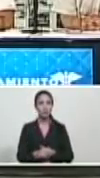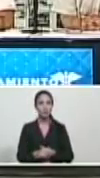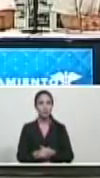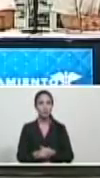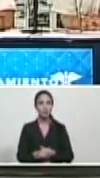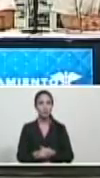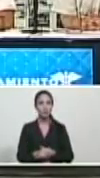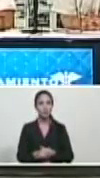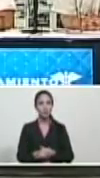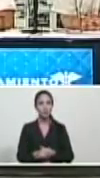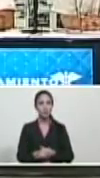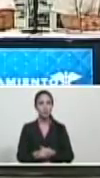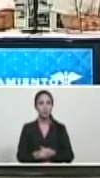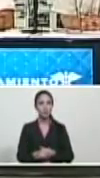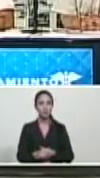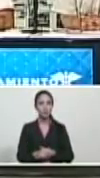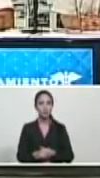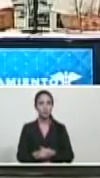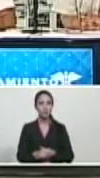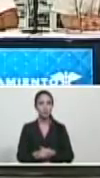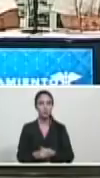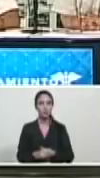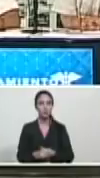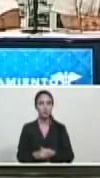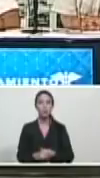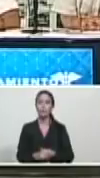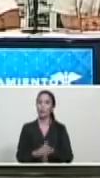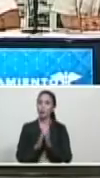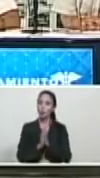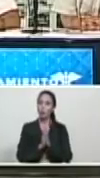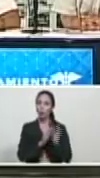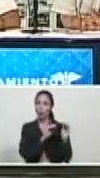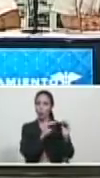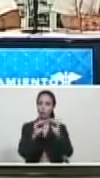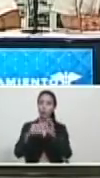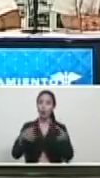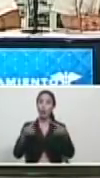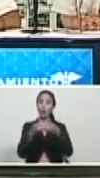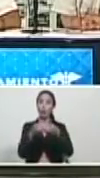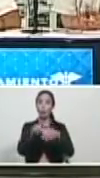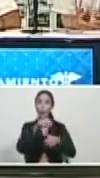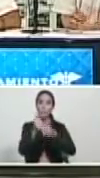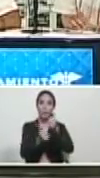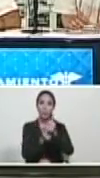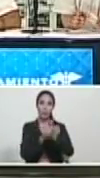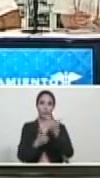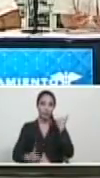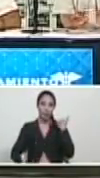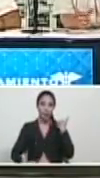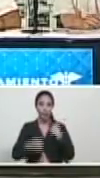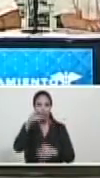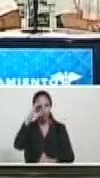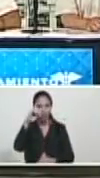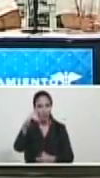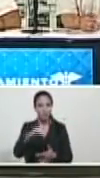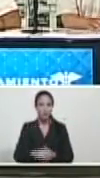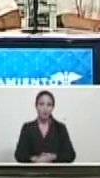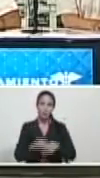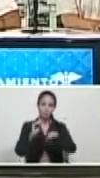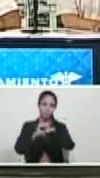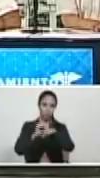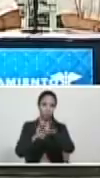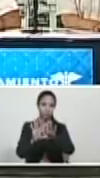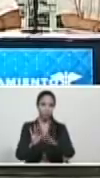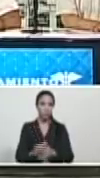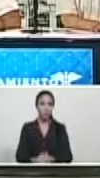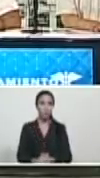Y lo que tú dices es así, absolutamente. Yo le pido al Consejo Presidencial, Vicepresidenta Ejecutiva Delcy Rodríguez, está